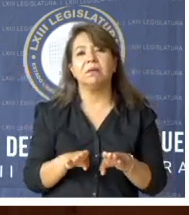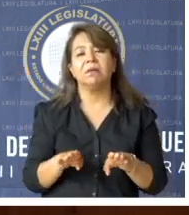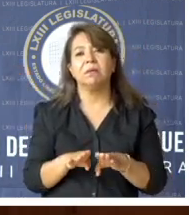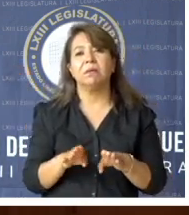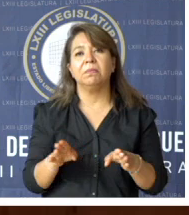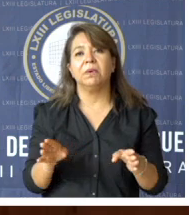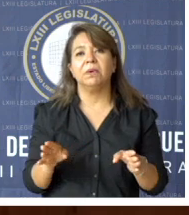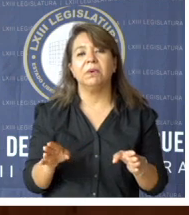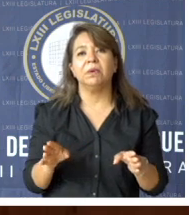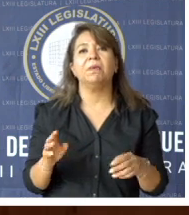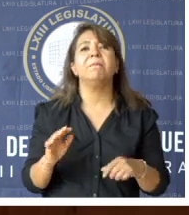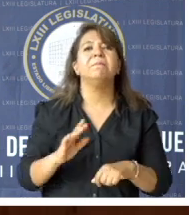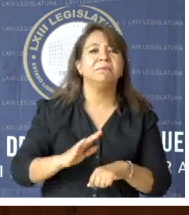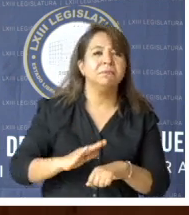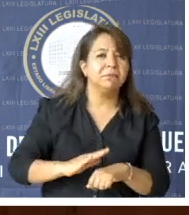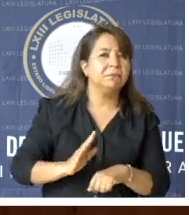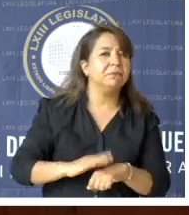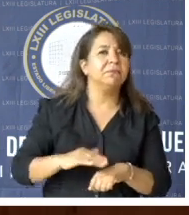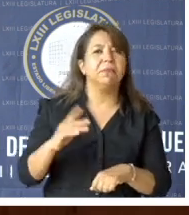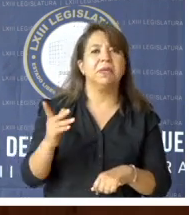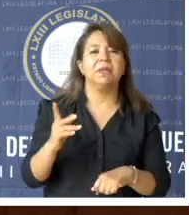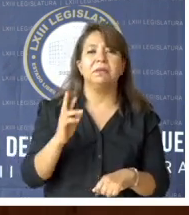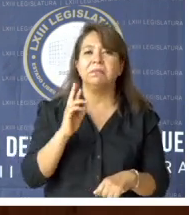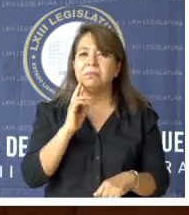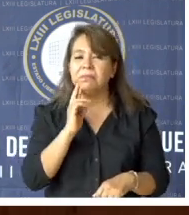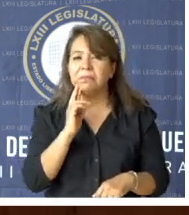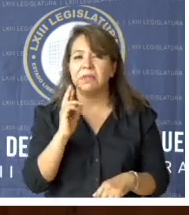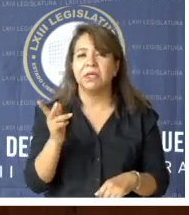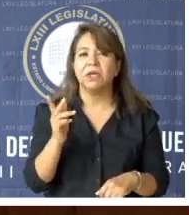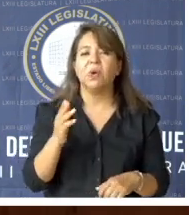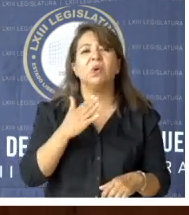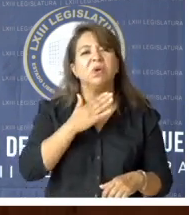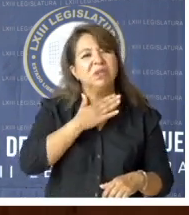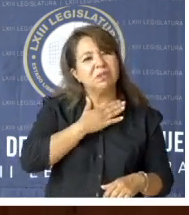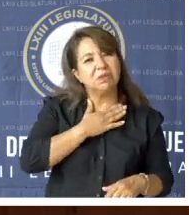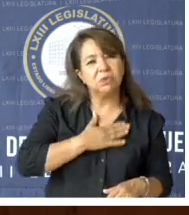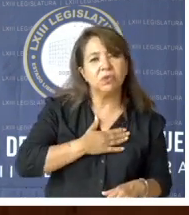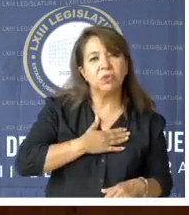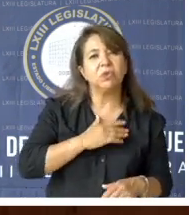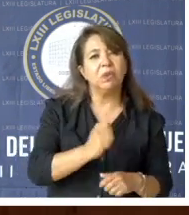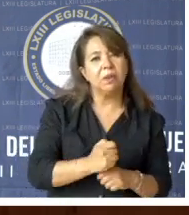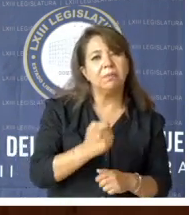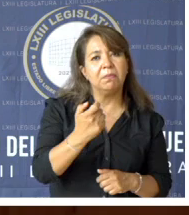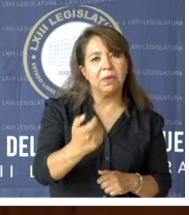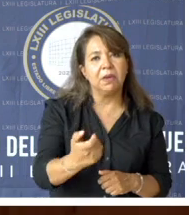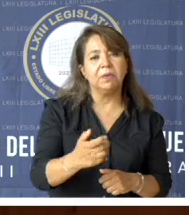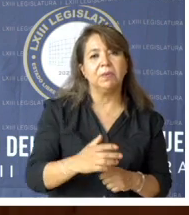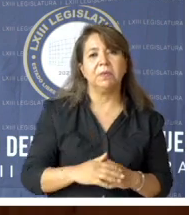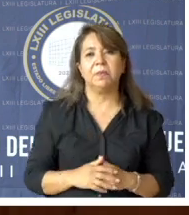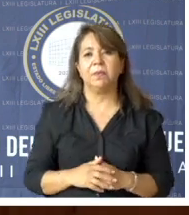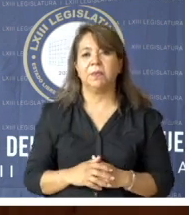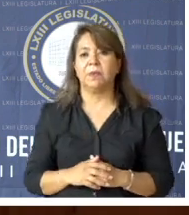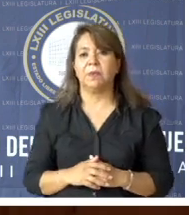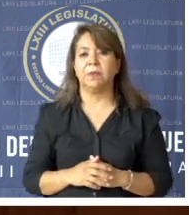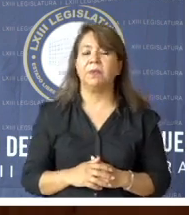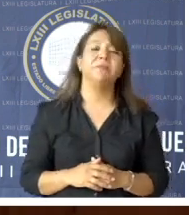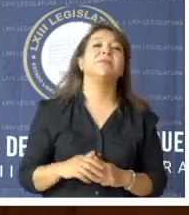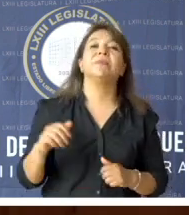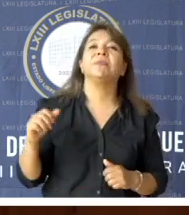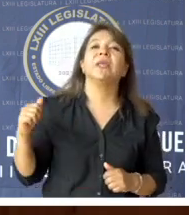genera un mayor beneficio social y a ser mucho más justos en términos sociales. En abril